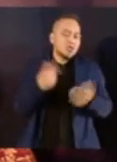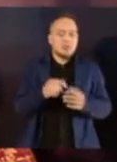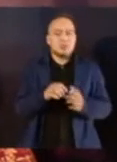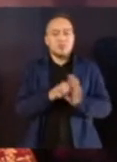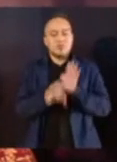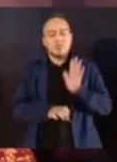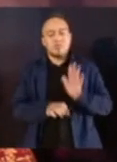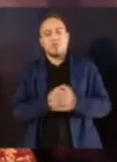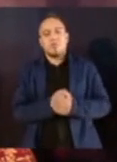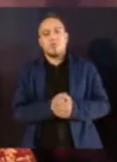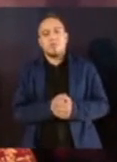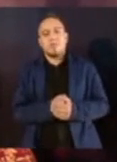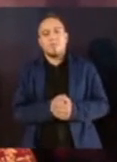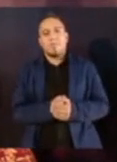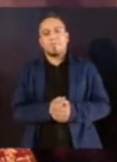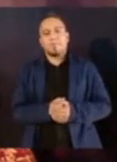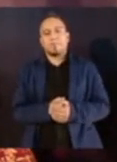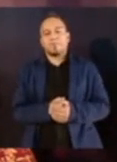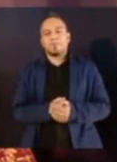se dice?,